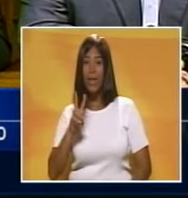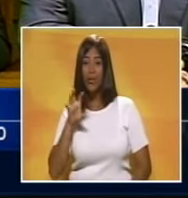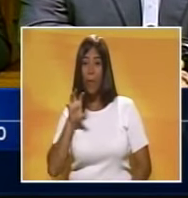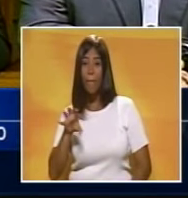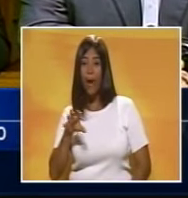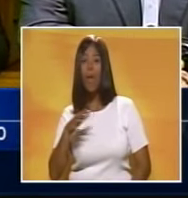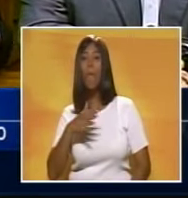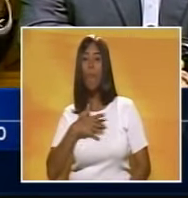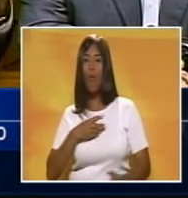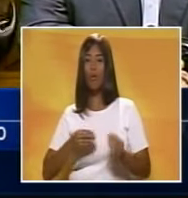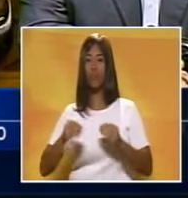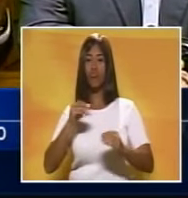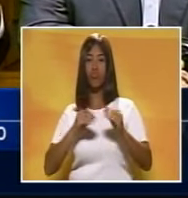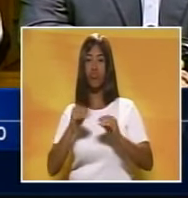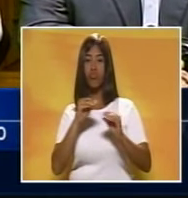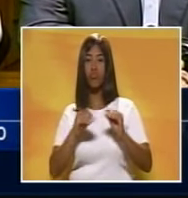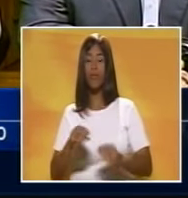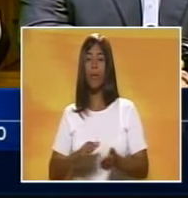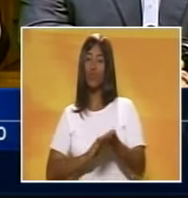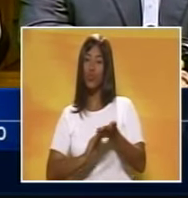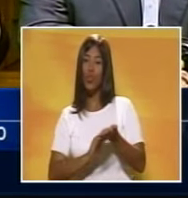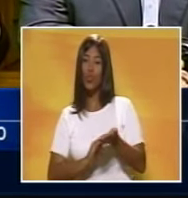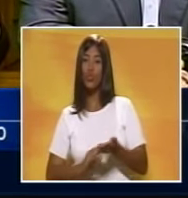a construir, de instituciones,